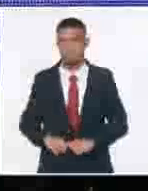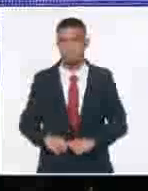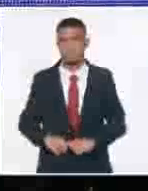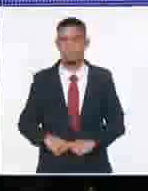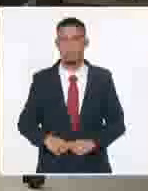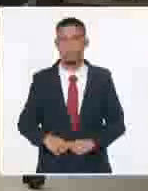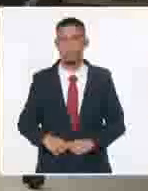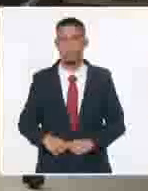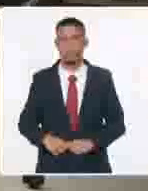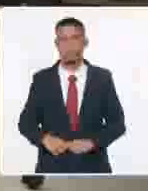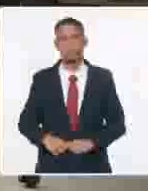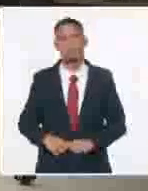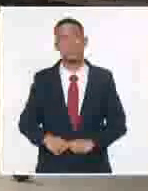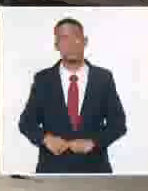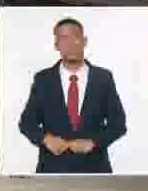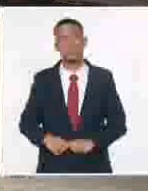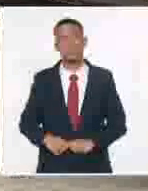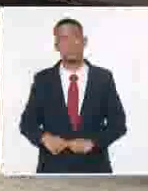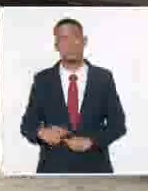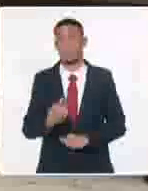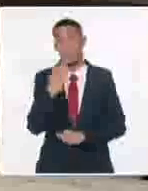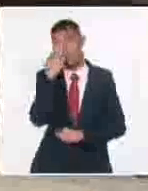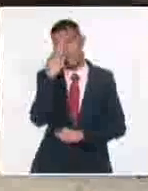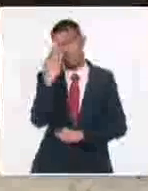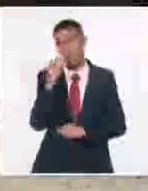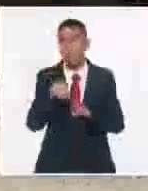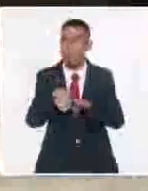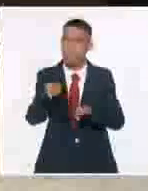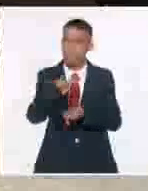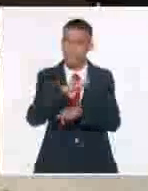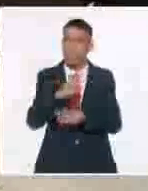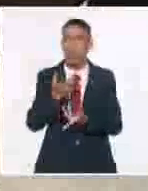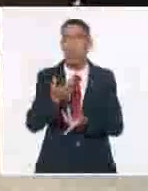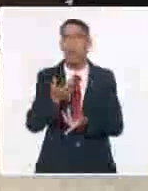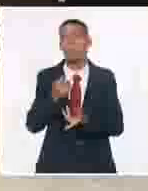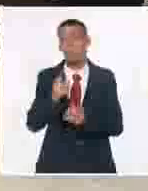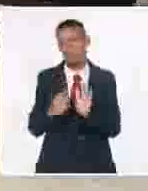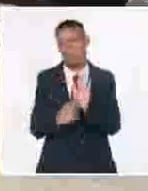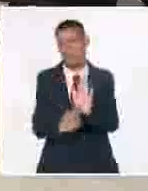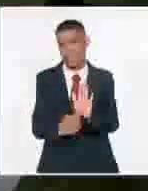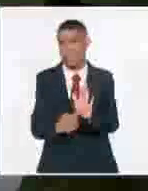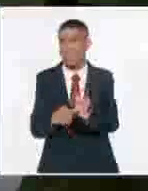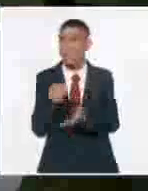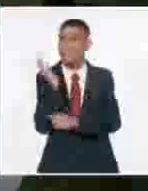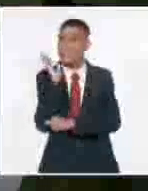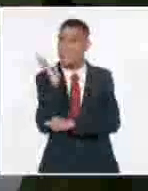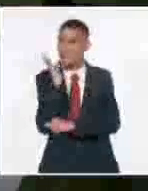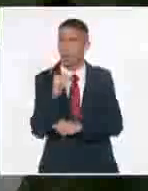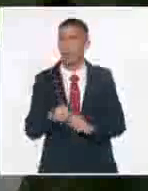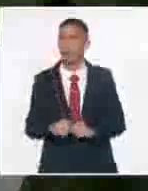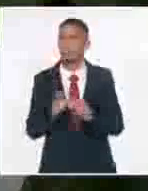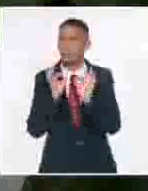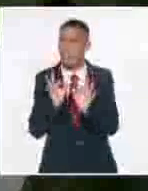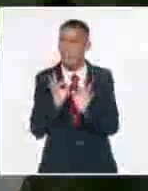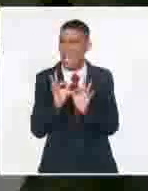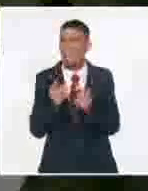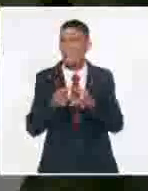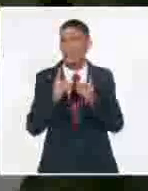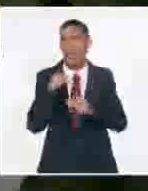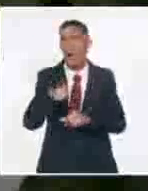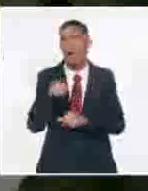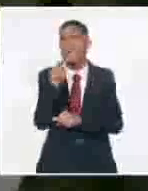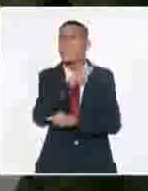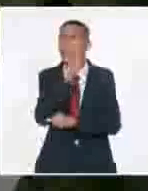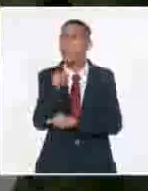Agradecemos al ministro por su presentación y, como es habitual en nuestros encuentros, vamos a pasar a una ronda